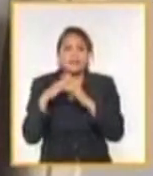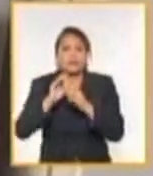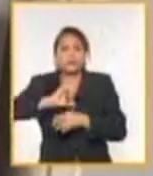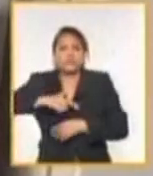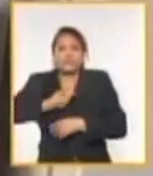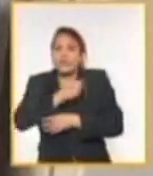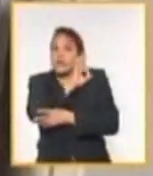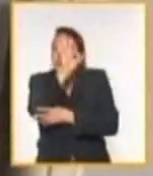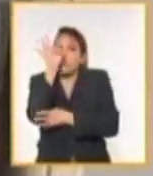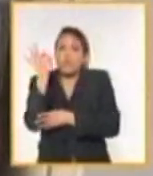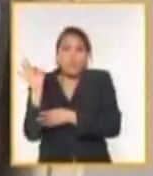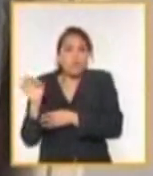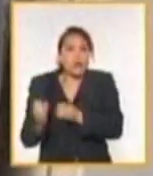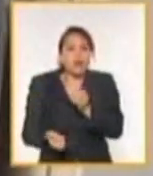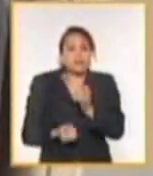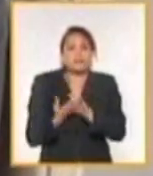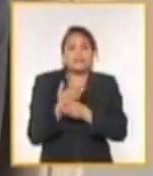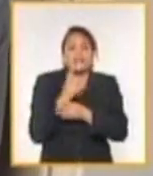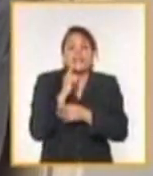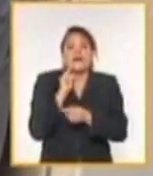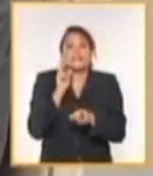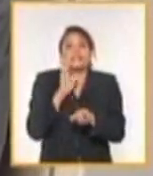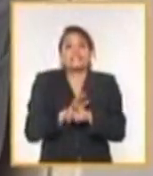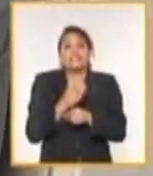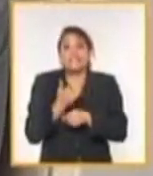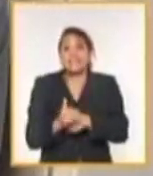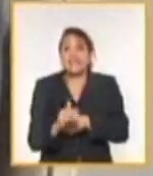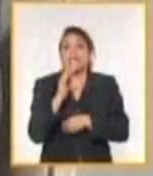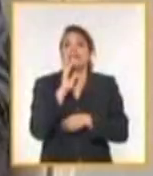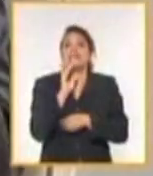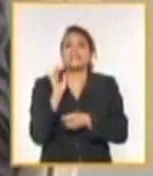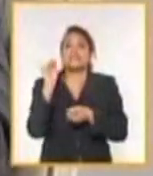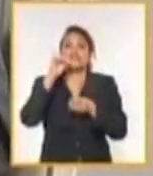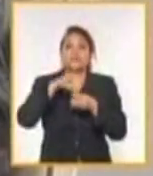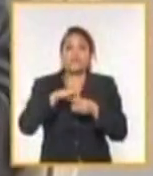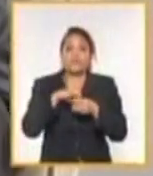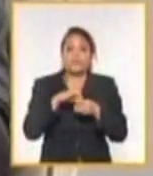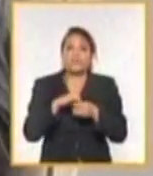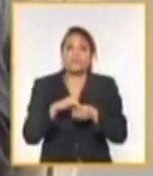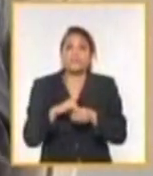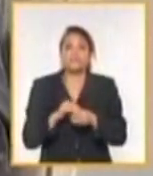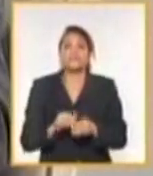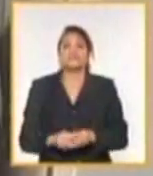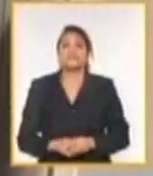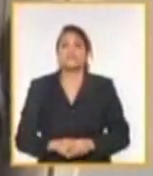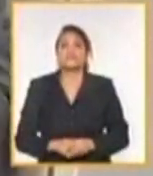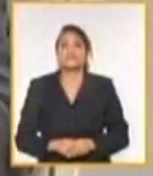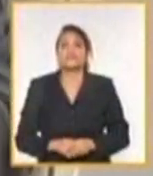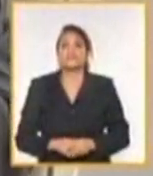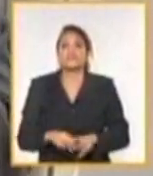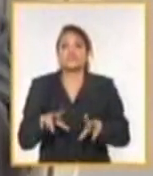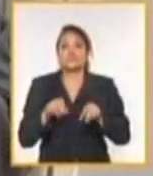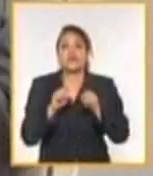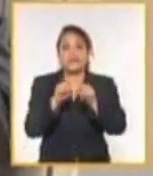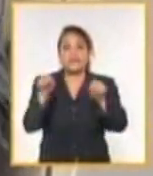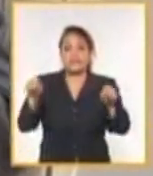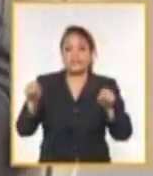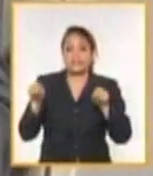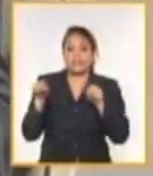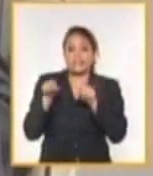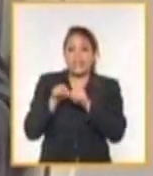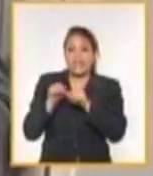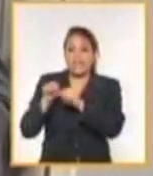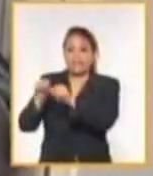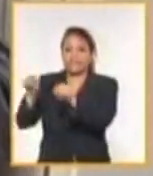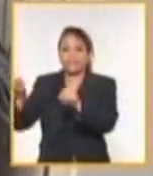pronto se nos incorporó a nuestra casa, es decir, entendiendo las nuevas salas donde